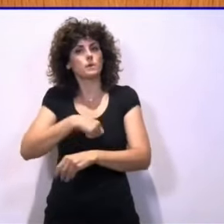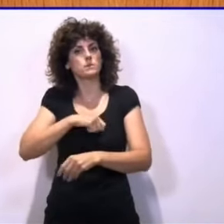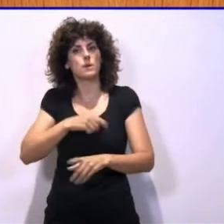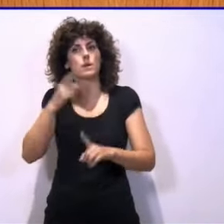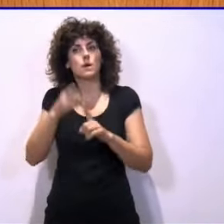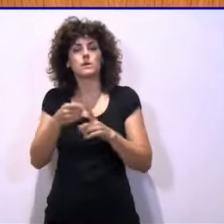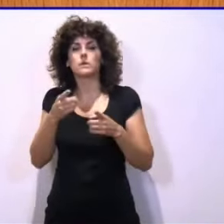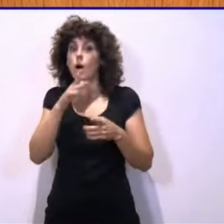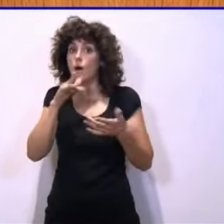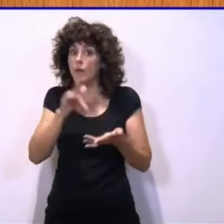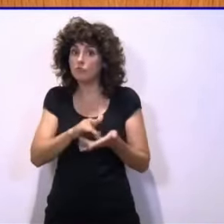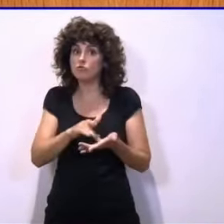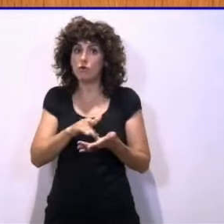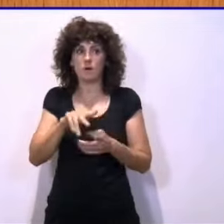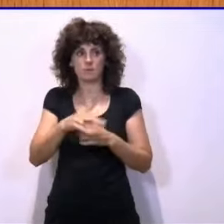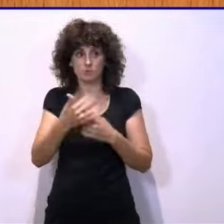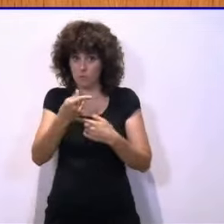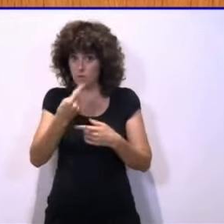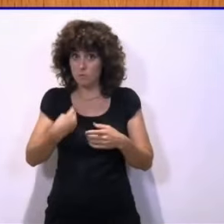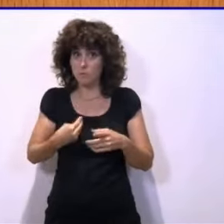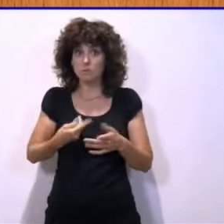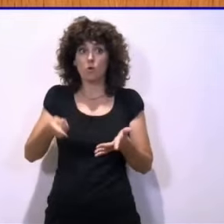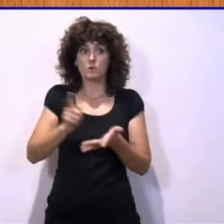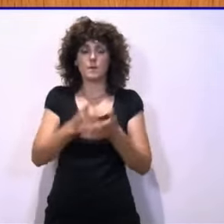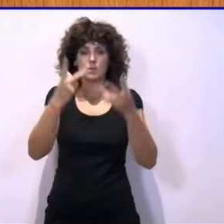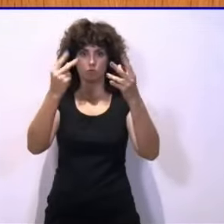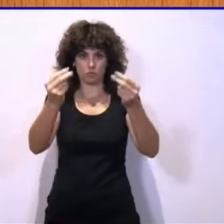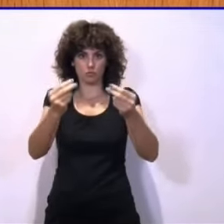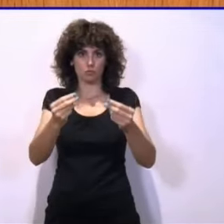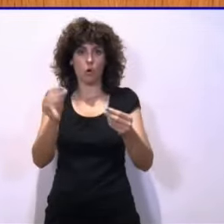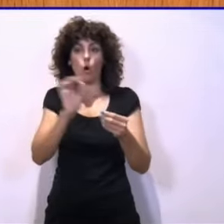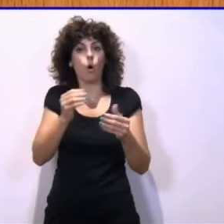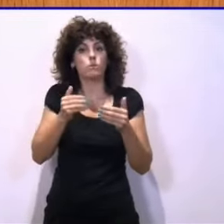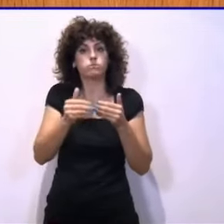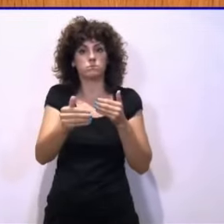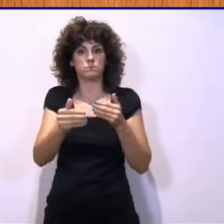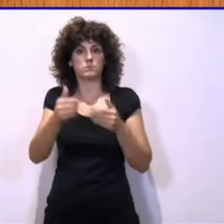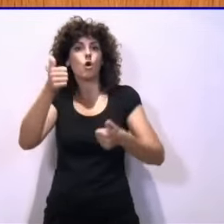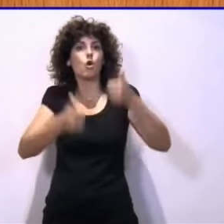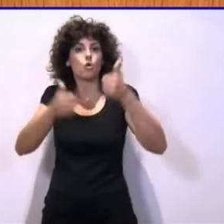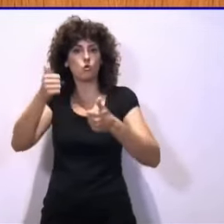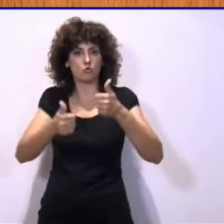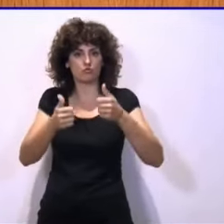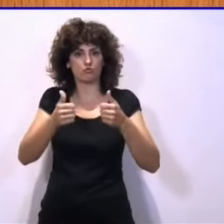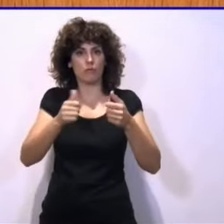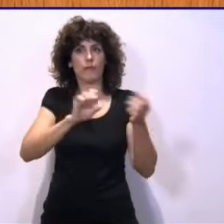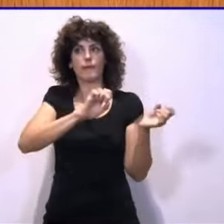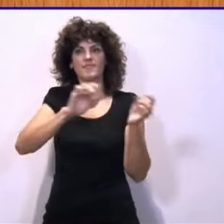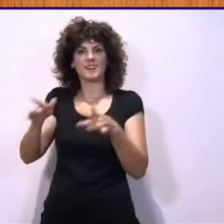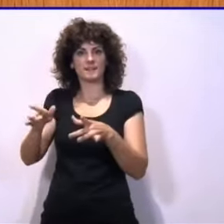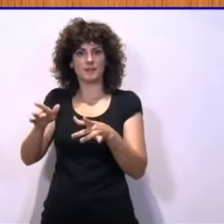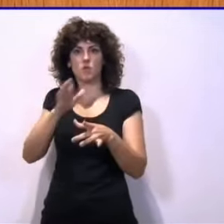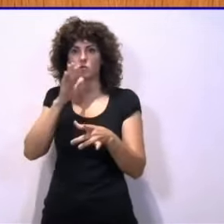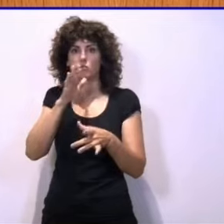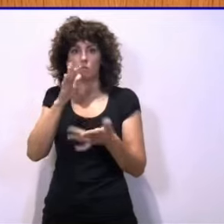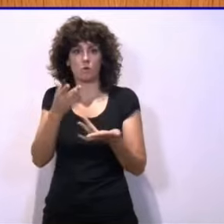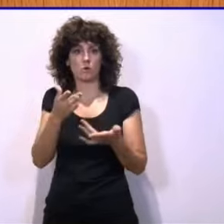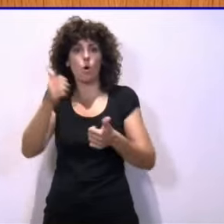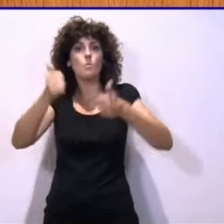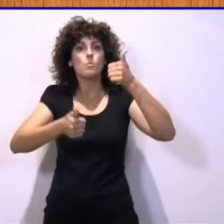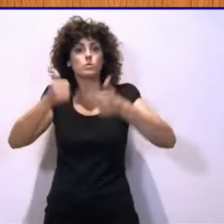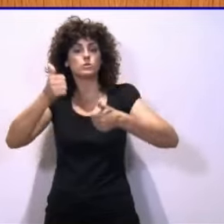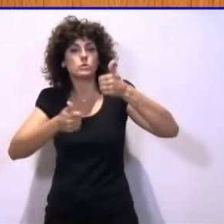ocurrir lo que está ocurriendo o lo que ocurrirá en breve con ese concurso de traslados, por el cual habrá